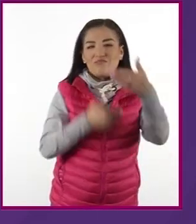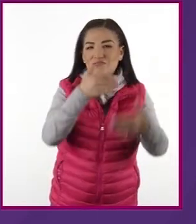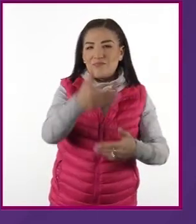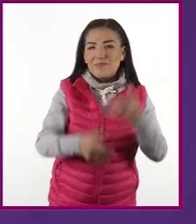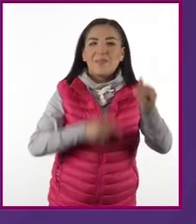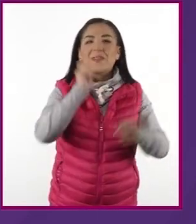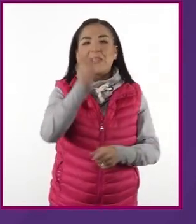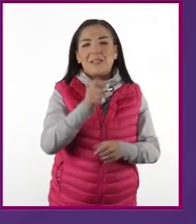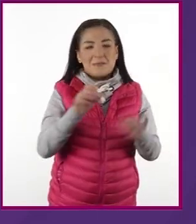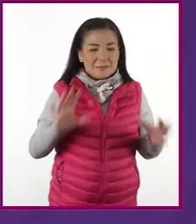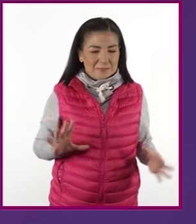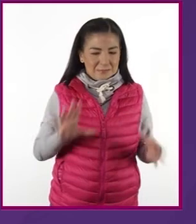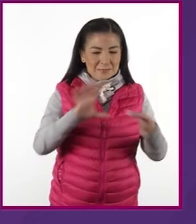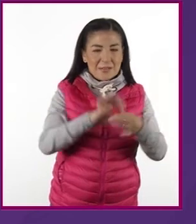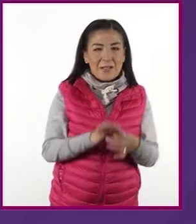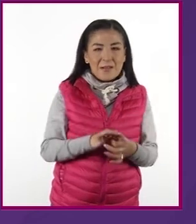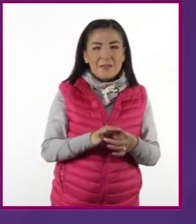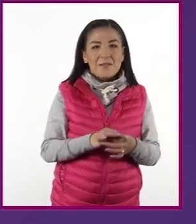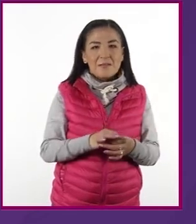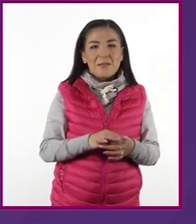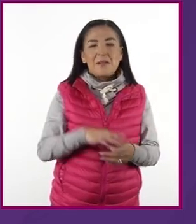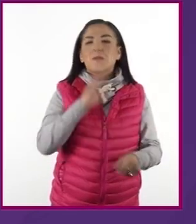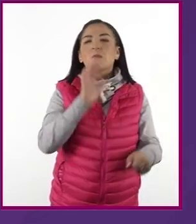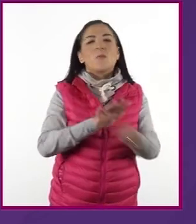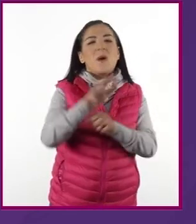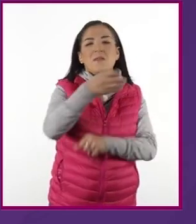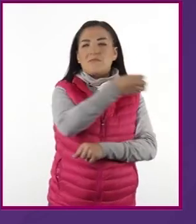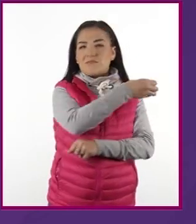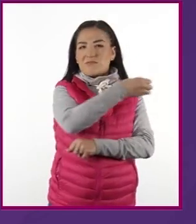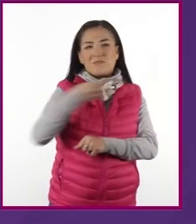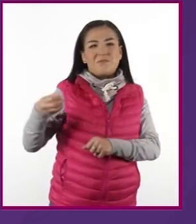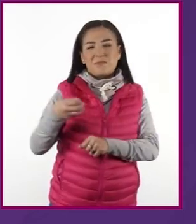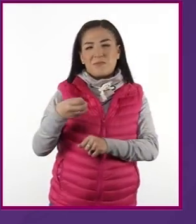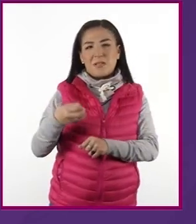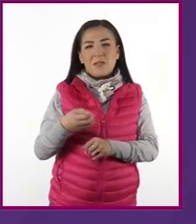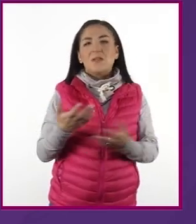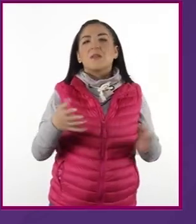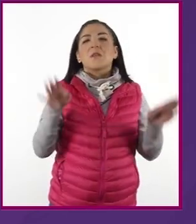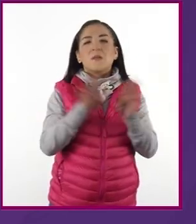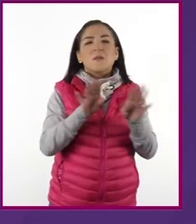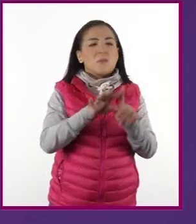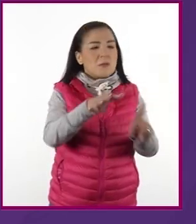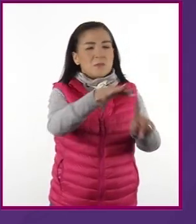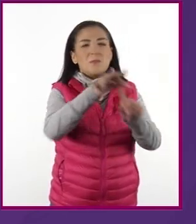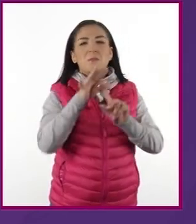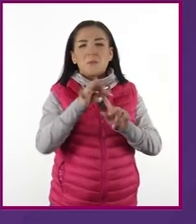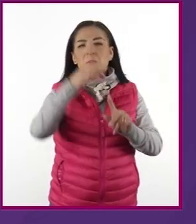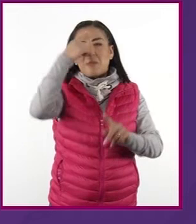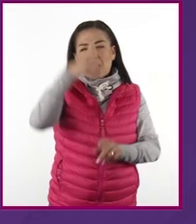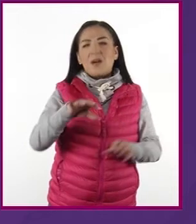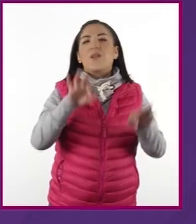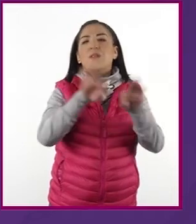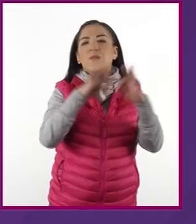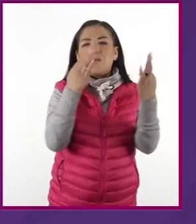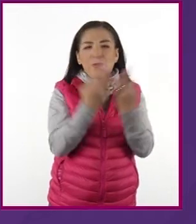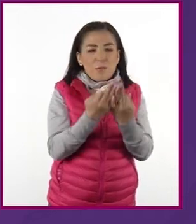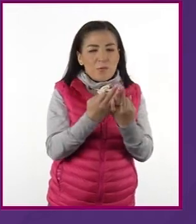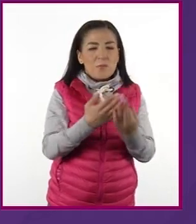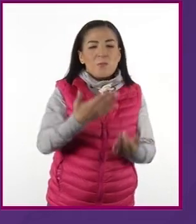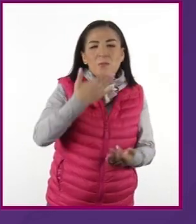una muy firme determinación de encontrar formas de plenitud y